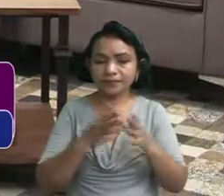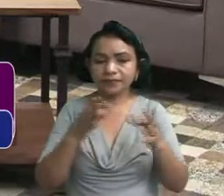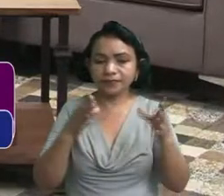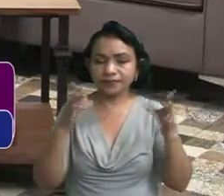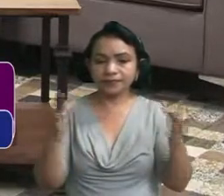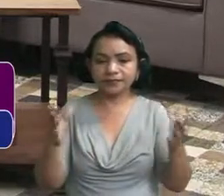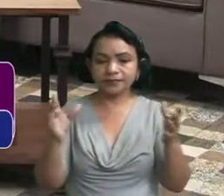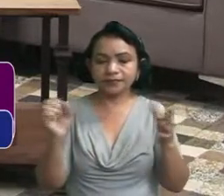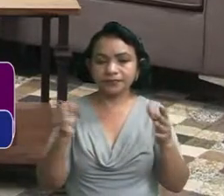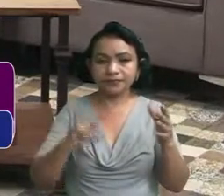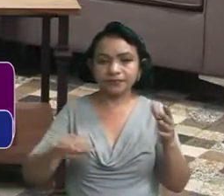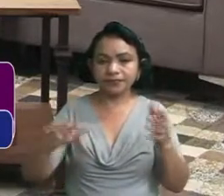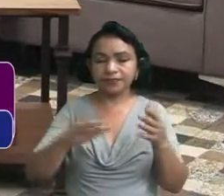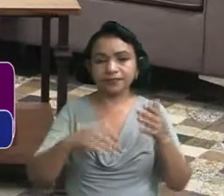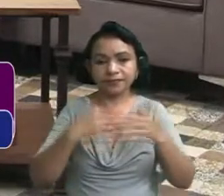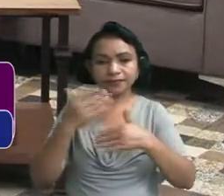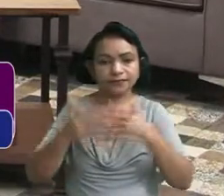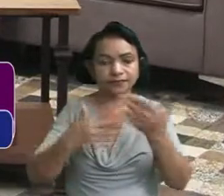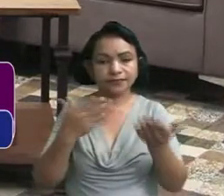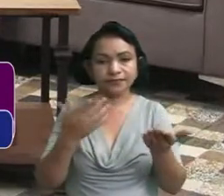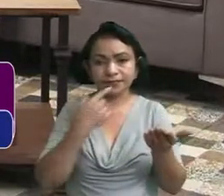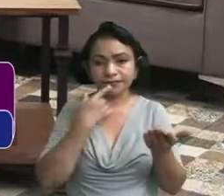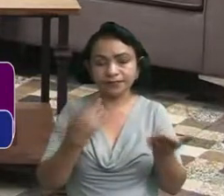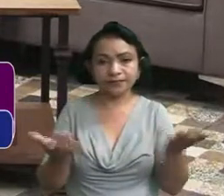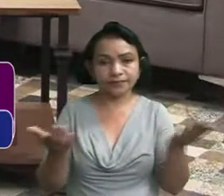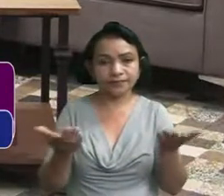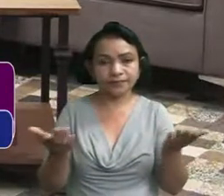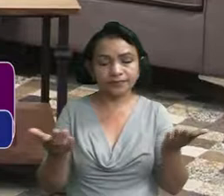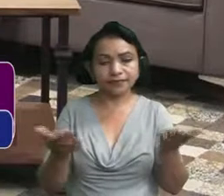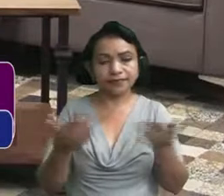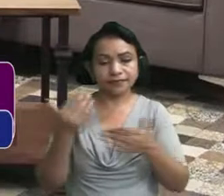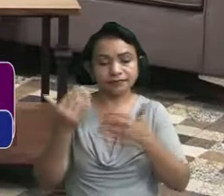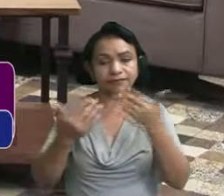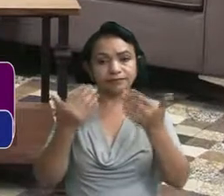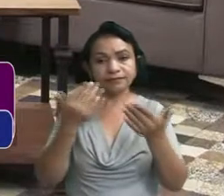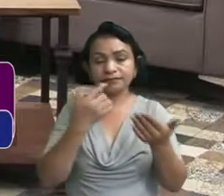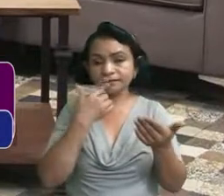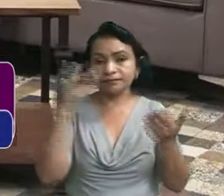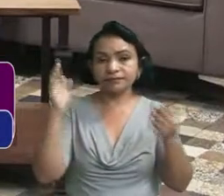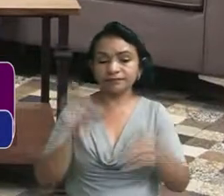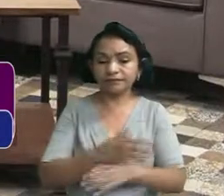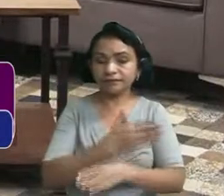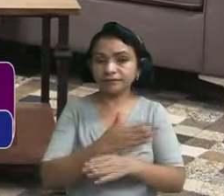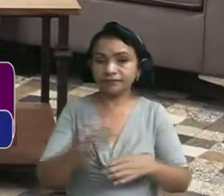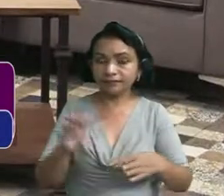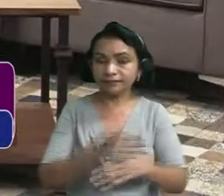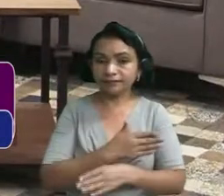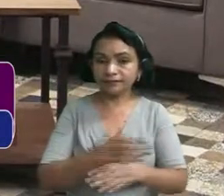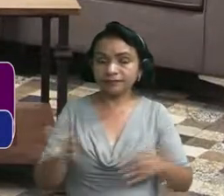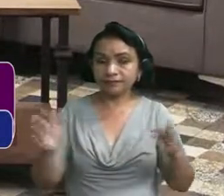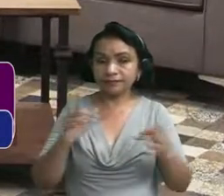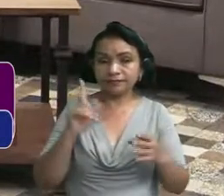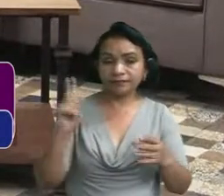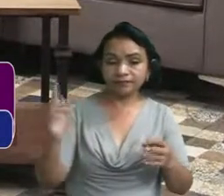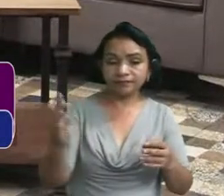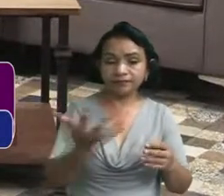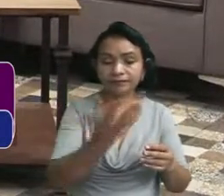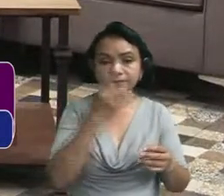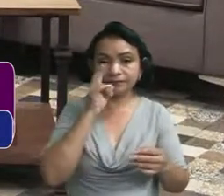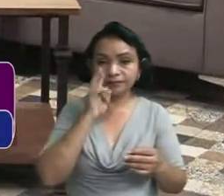y conquistas sociales, pero venimos, decir, en puntos ascendentes totales, pero de repente todo eso se